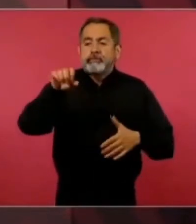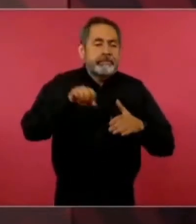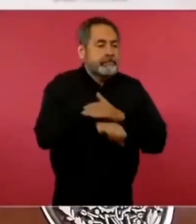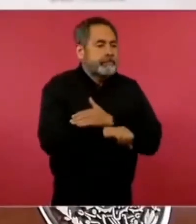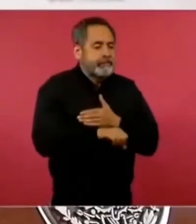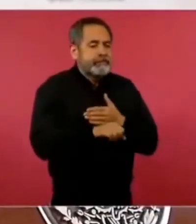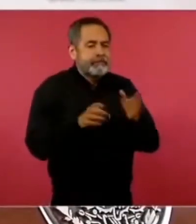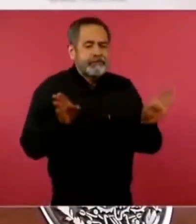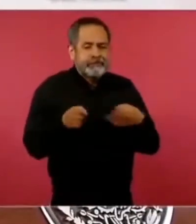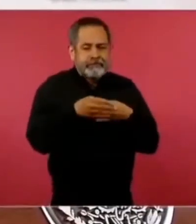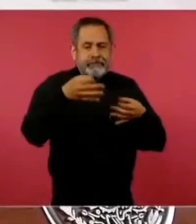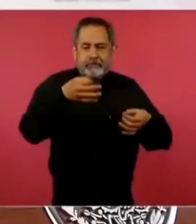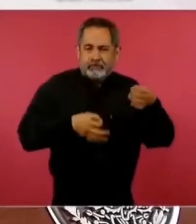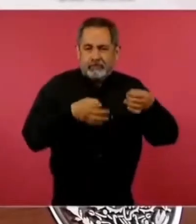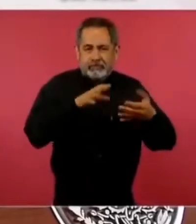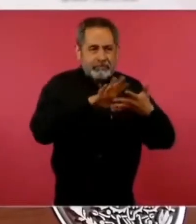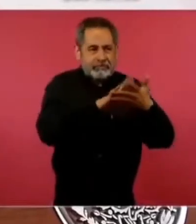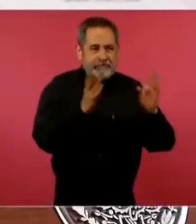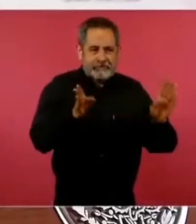ese juzgado.